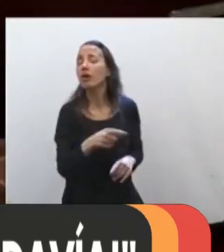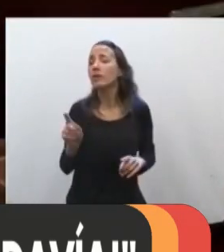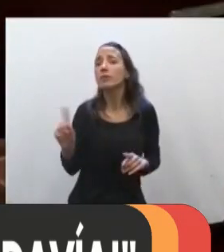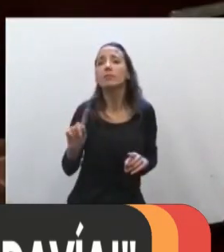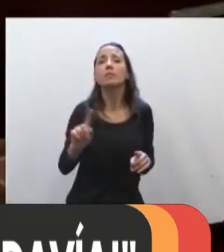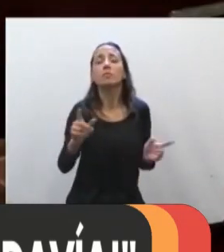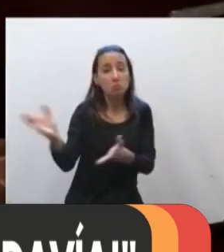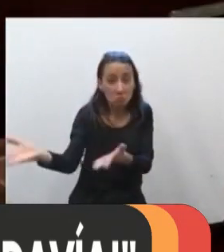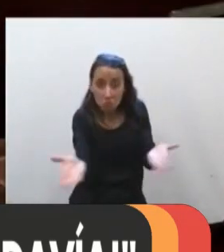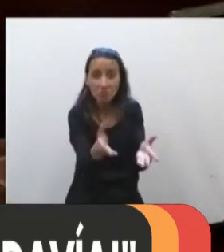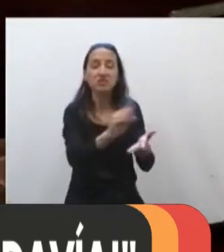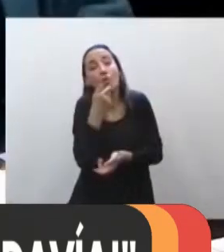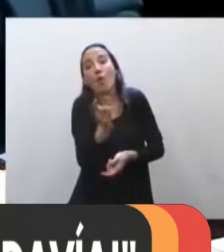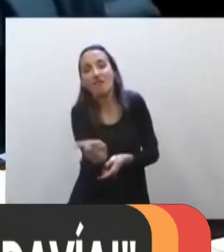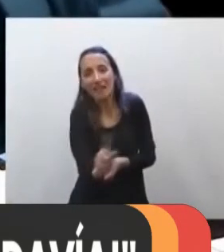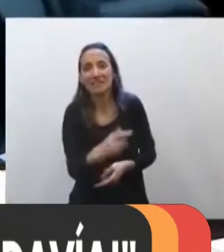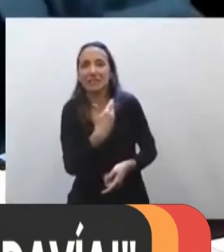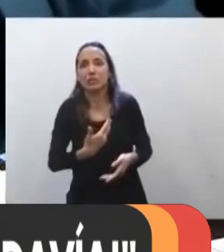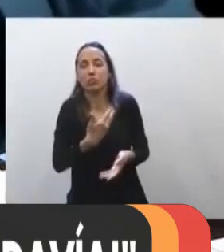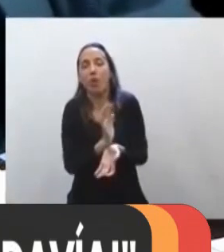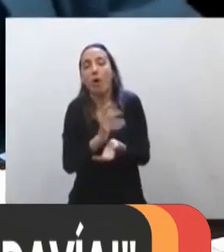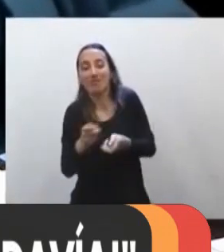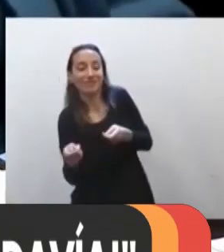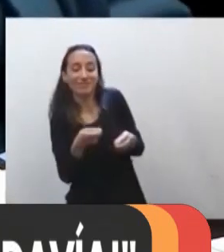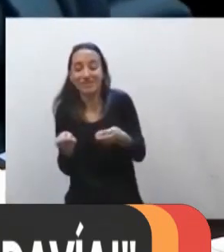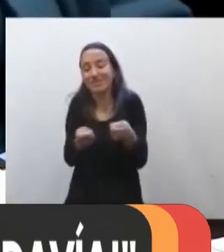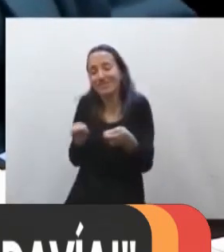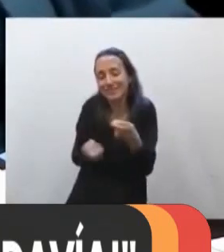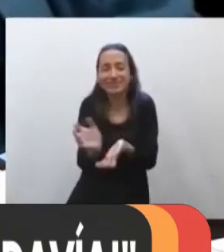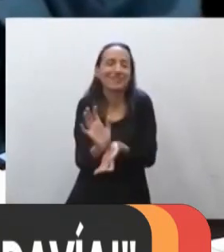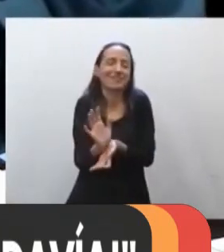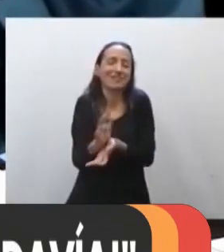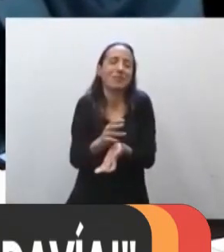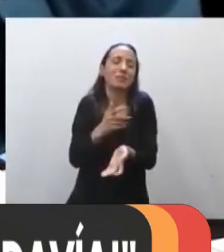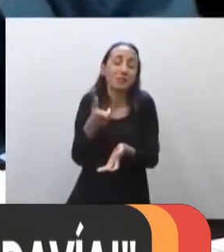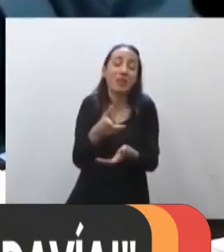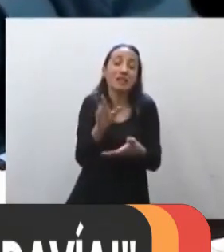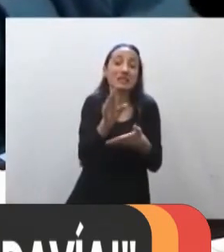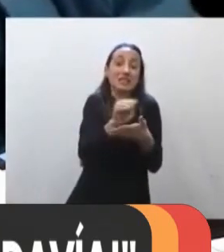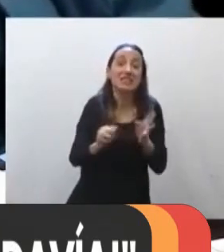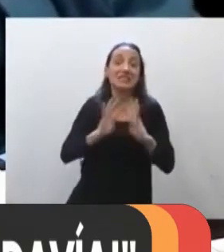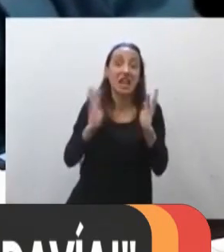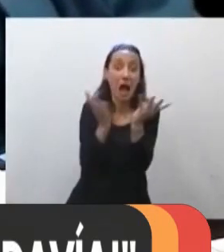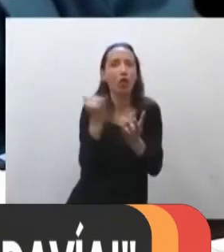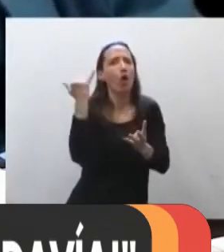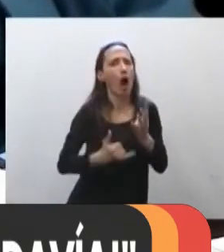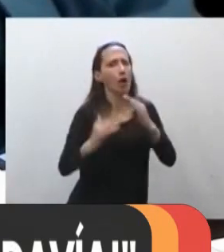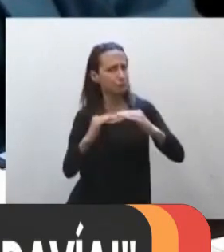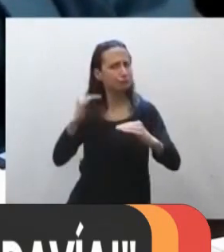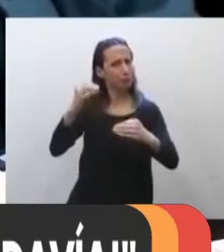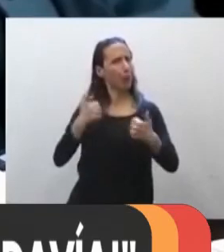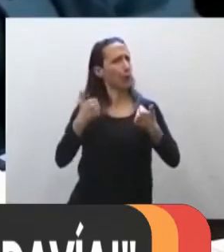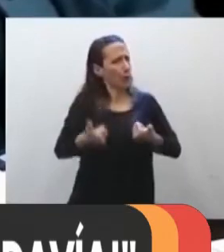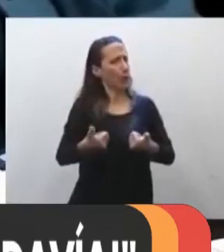adelante, se partió senadora. En la voz parlamentaria porque usted no estuvo. Me parece que hasta este momento el Senado realmente ha estado a la altura de las circunstancias con